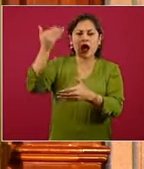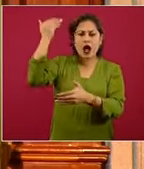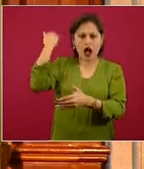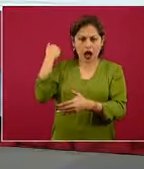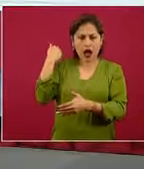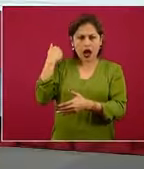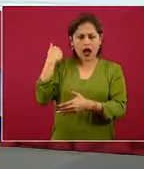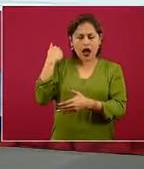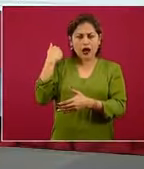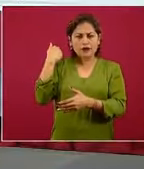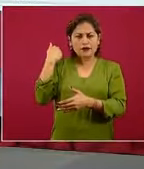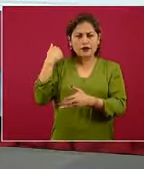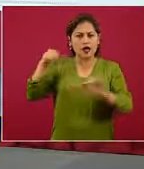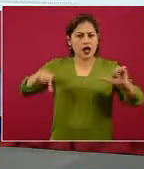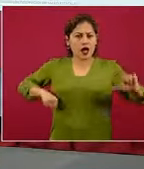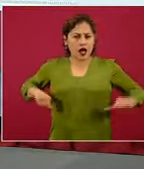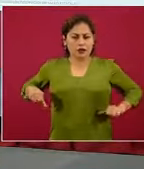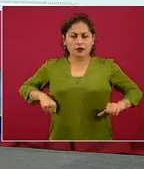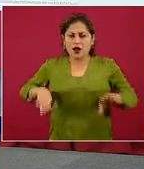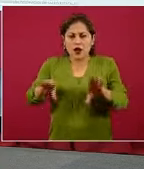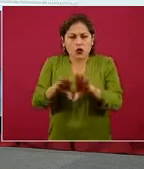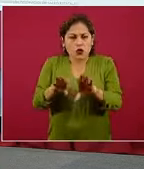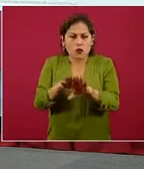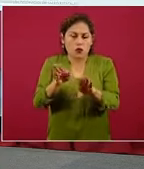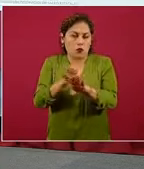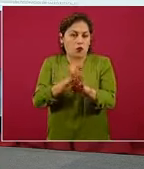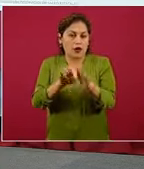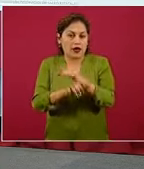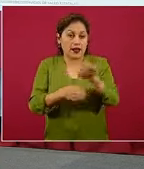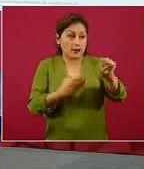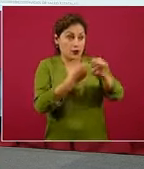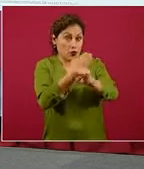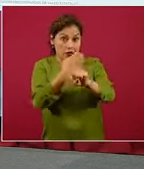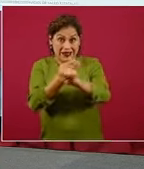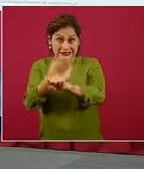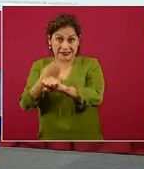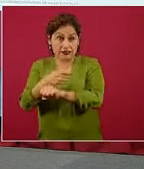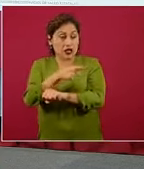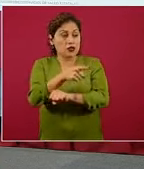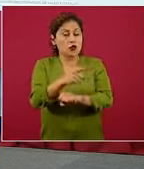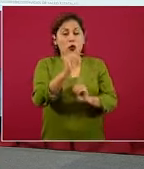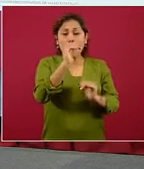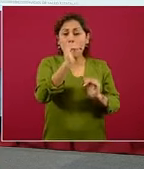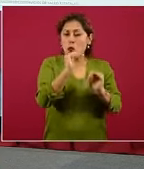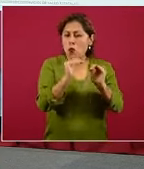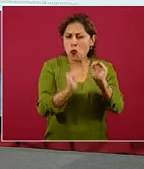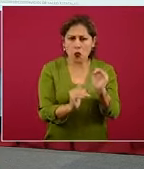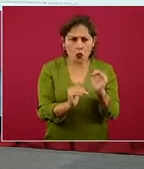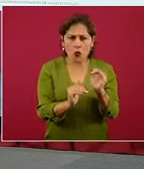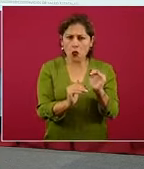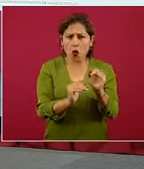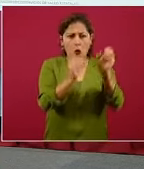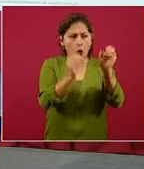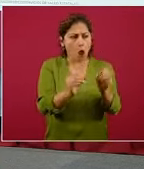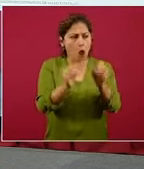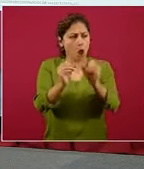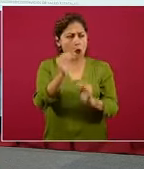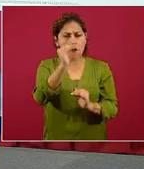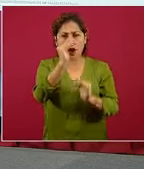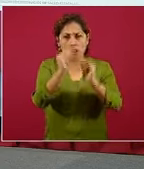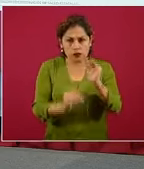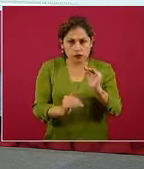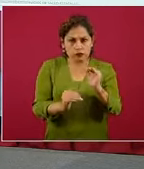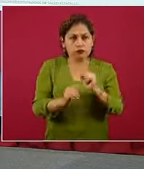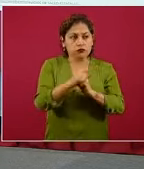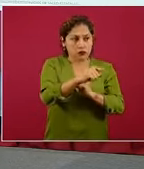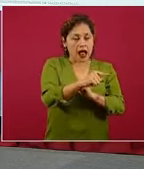semanas previas, en donde entidades que podemos ver que tienen mucho menores o casi nulos niveles de